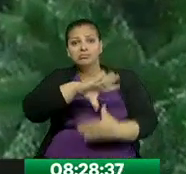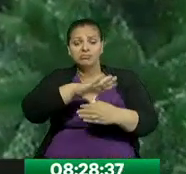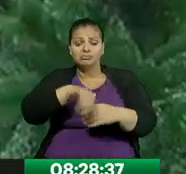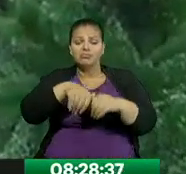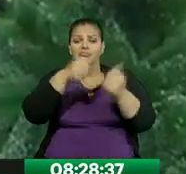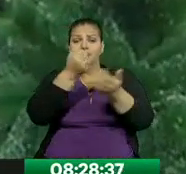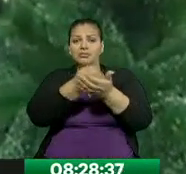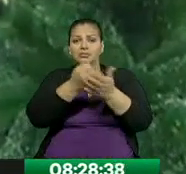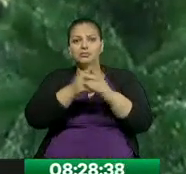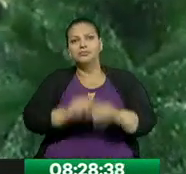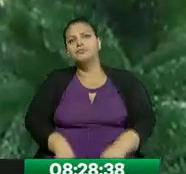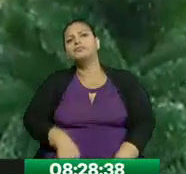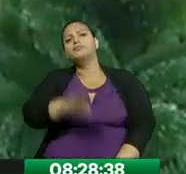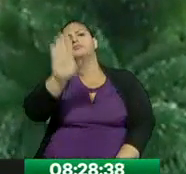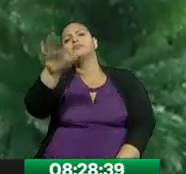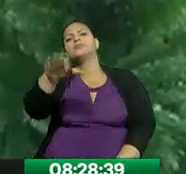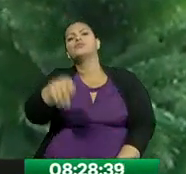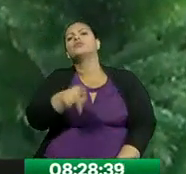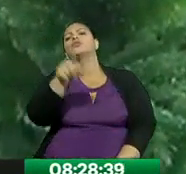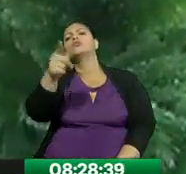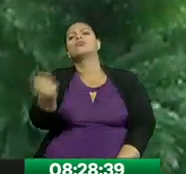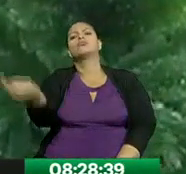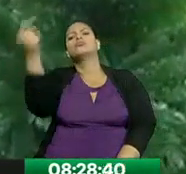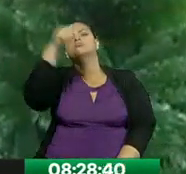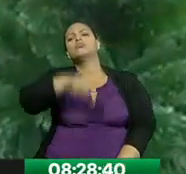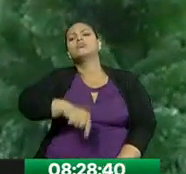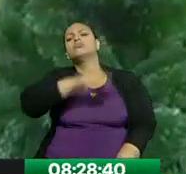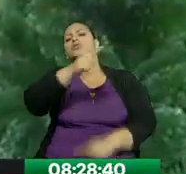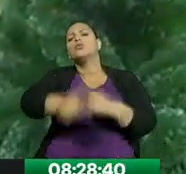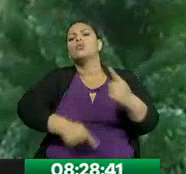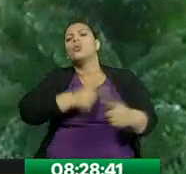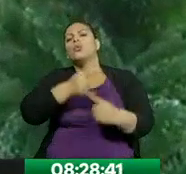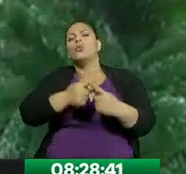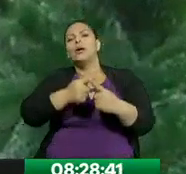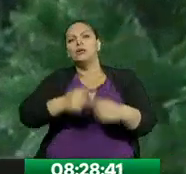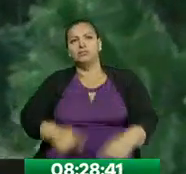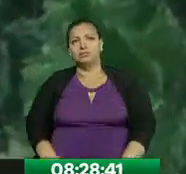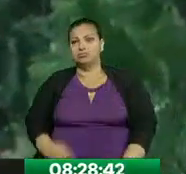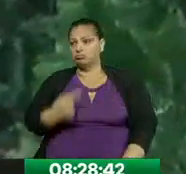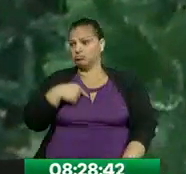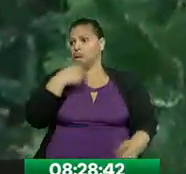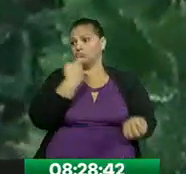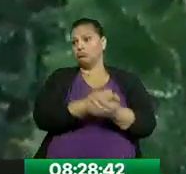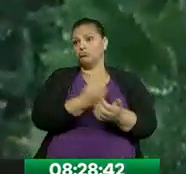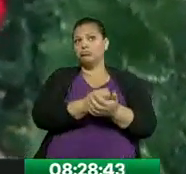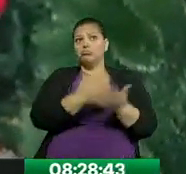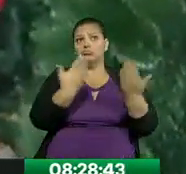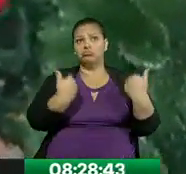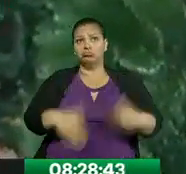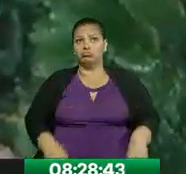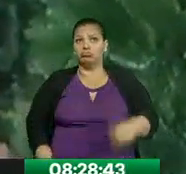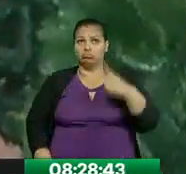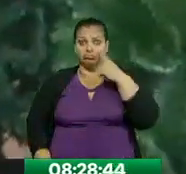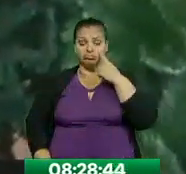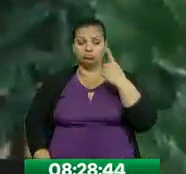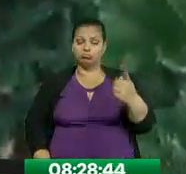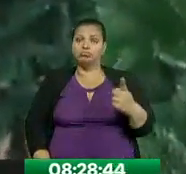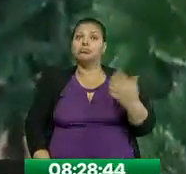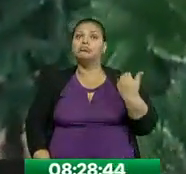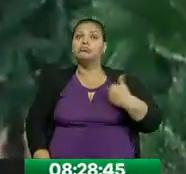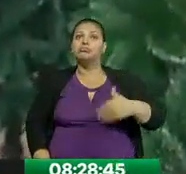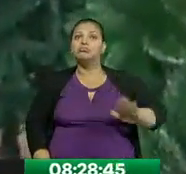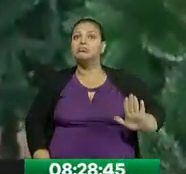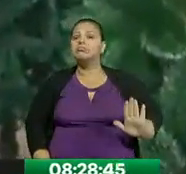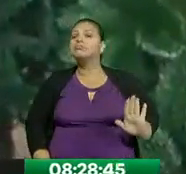¿cuándo viene? ¿Cuándo viene? Yo ya tengo aquí mis compras. Yo no vengo por gusto, yo vengo a hacer el gasto.